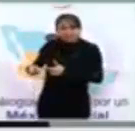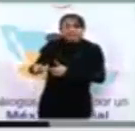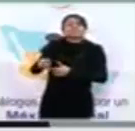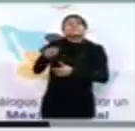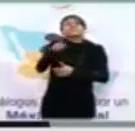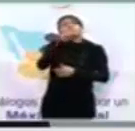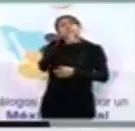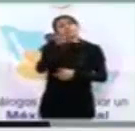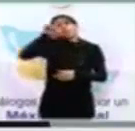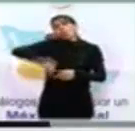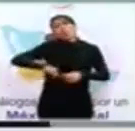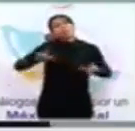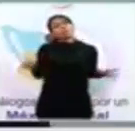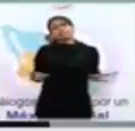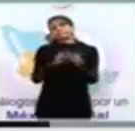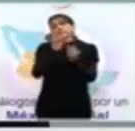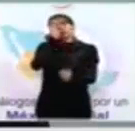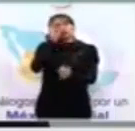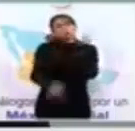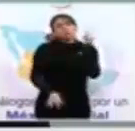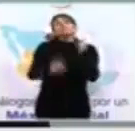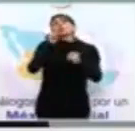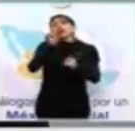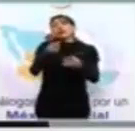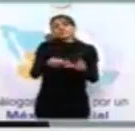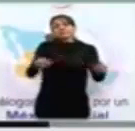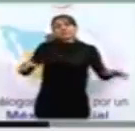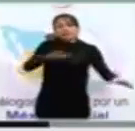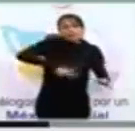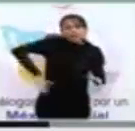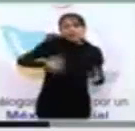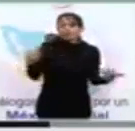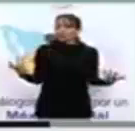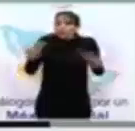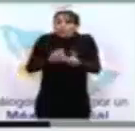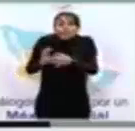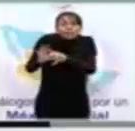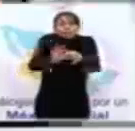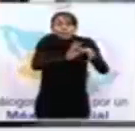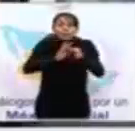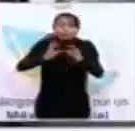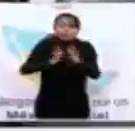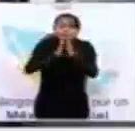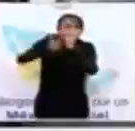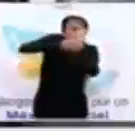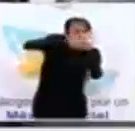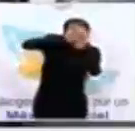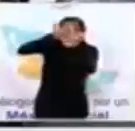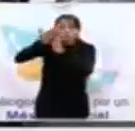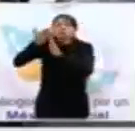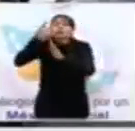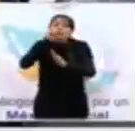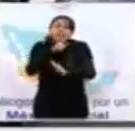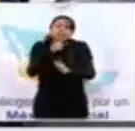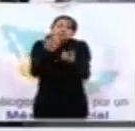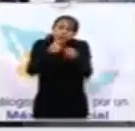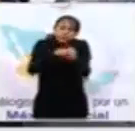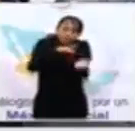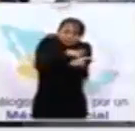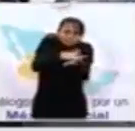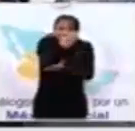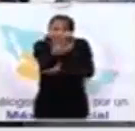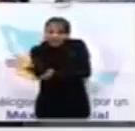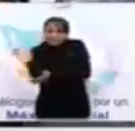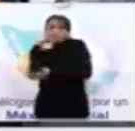el día de hoy con territorio incluyente, cohesión social y sustentabilidad. A todos los participantes, al Senado de la República, al canal